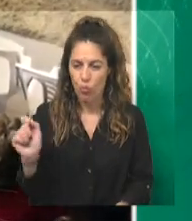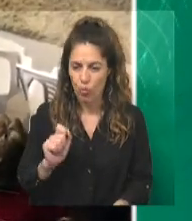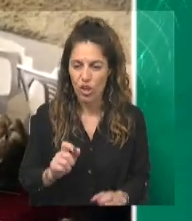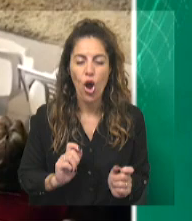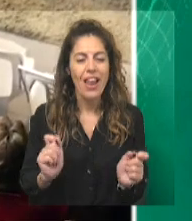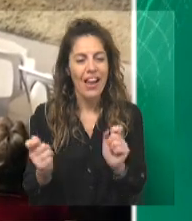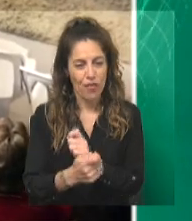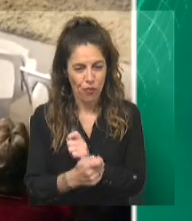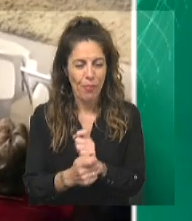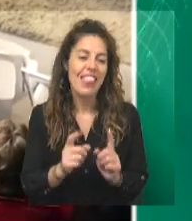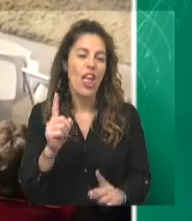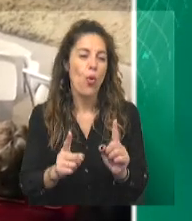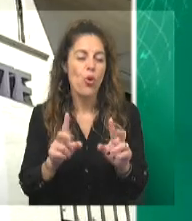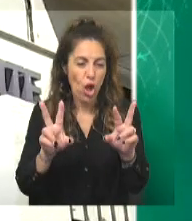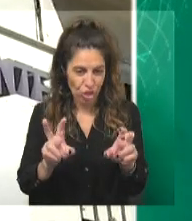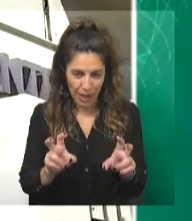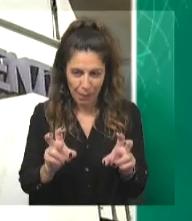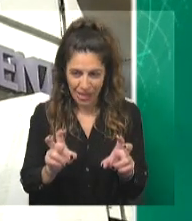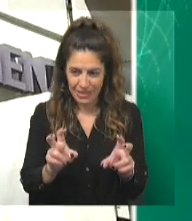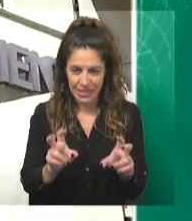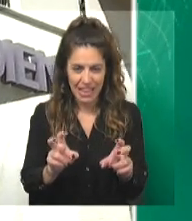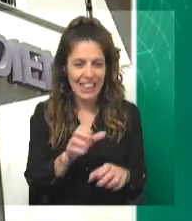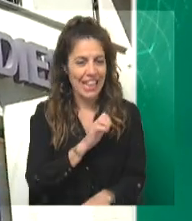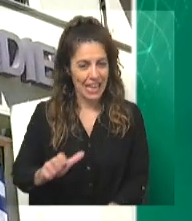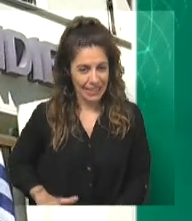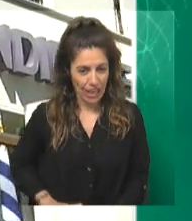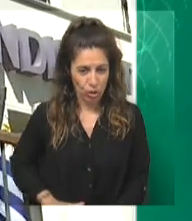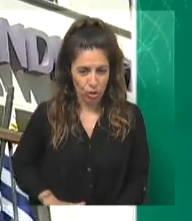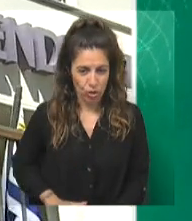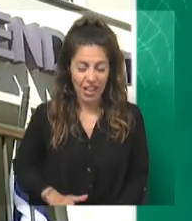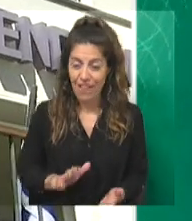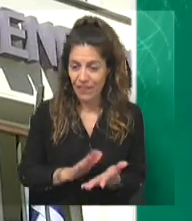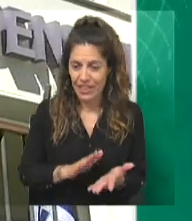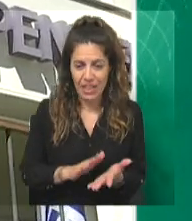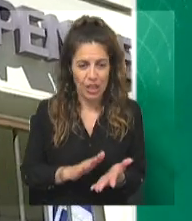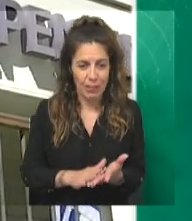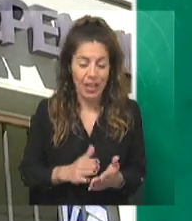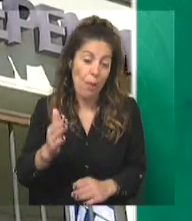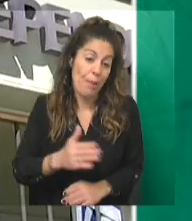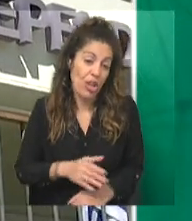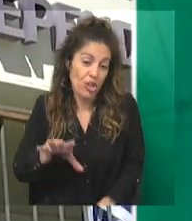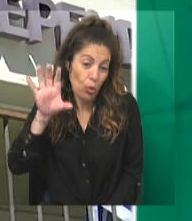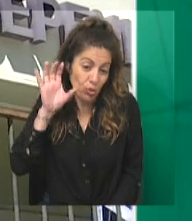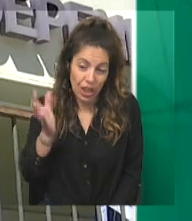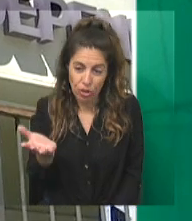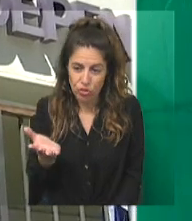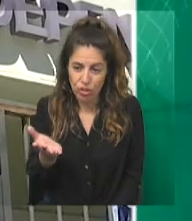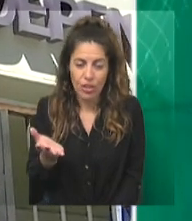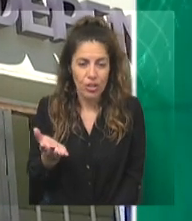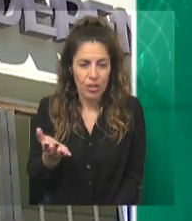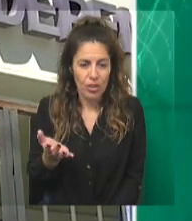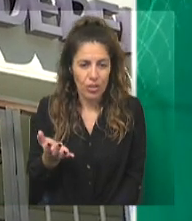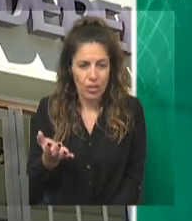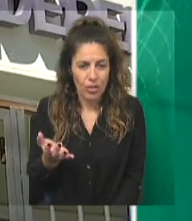reforma de algunos aspectos del Estado evidentemente fuimos menos escuchados y